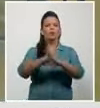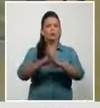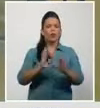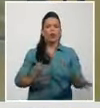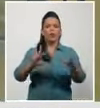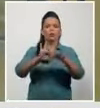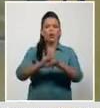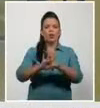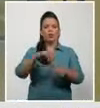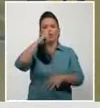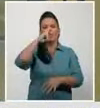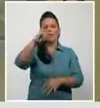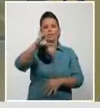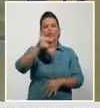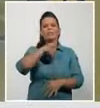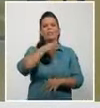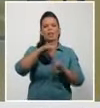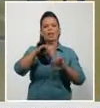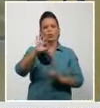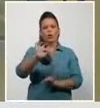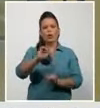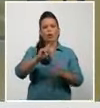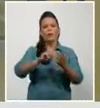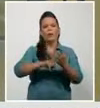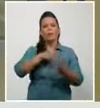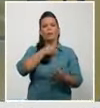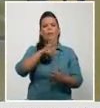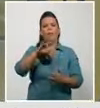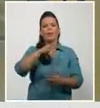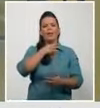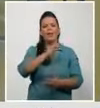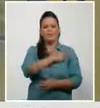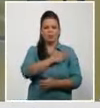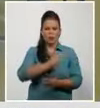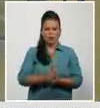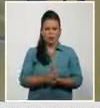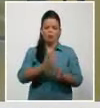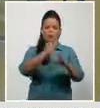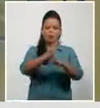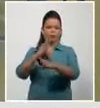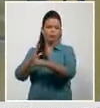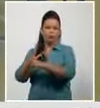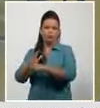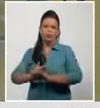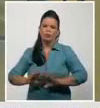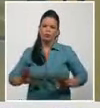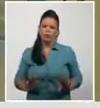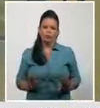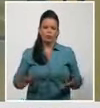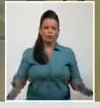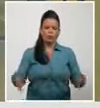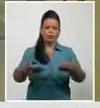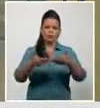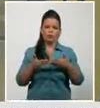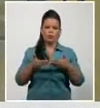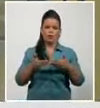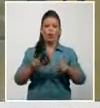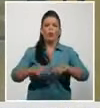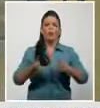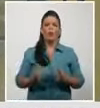Estas son las principales medidas que se están tomando por estos días en el Alto Oriente cubano a partir del aumento de casos positivos a